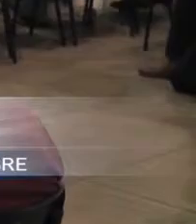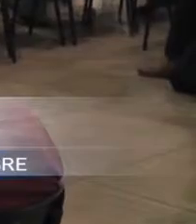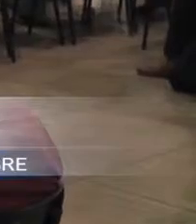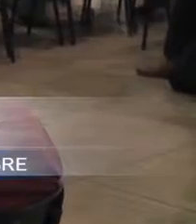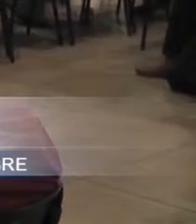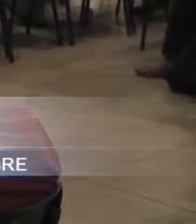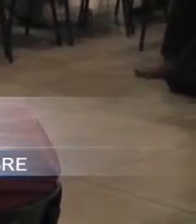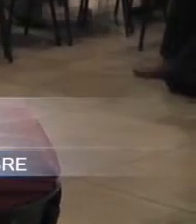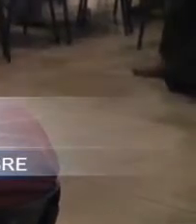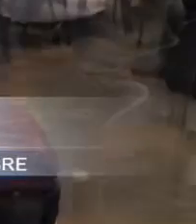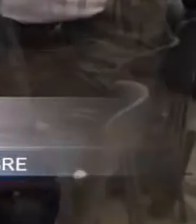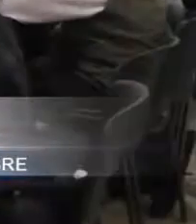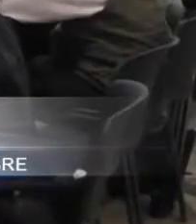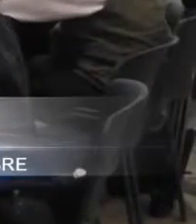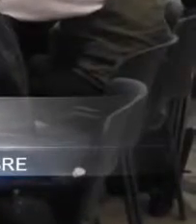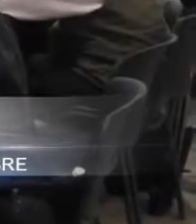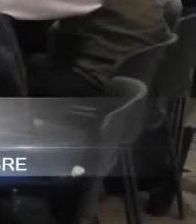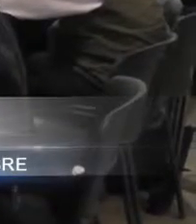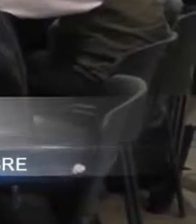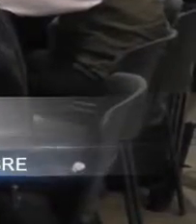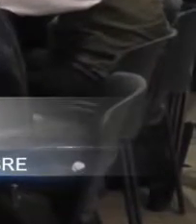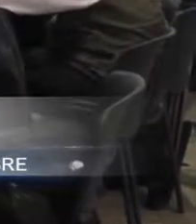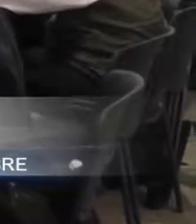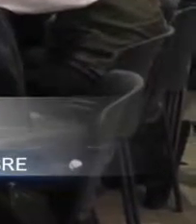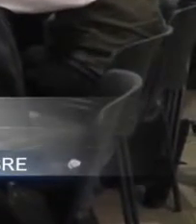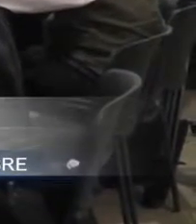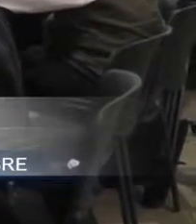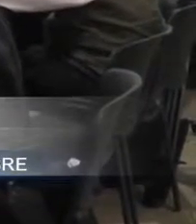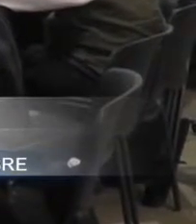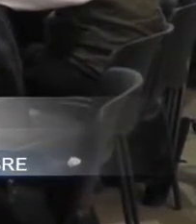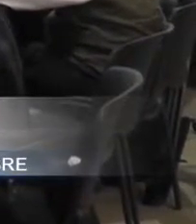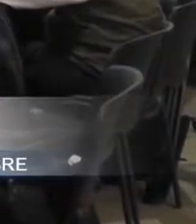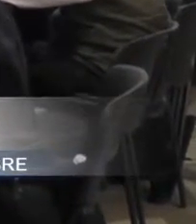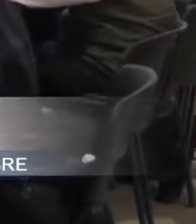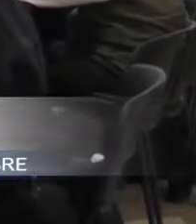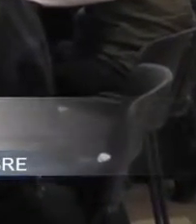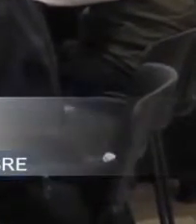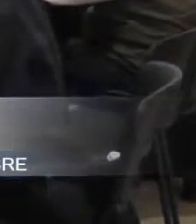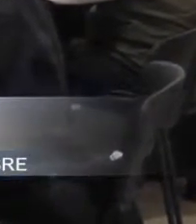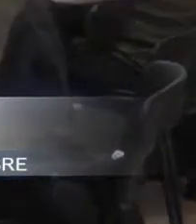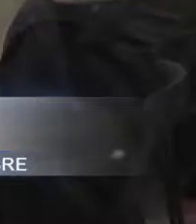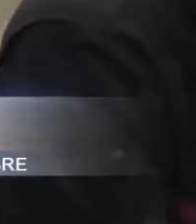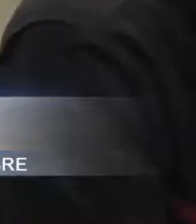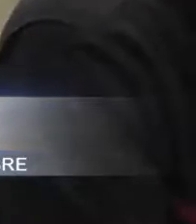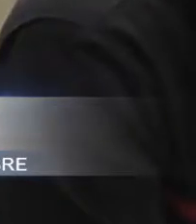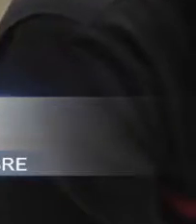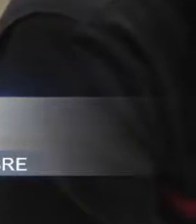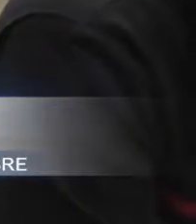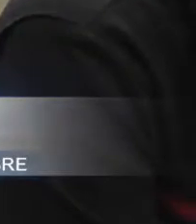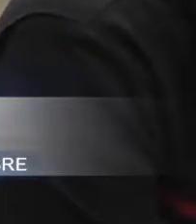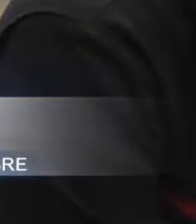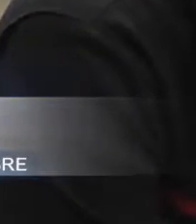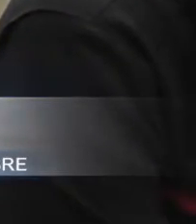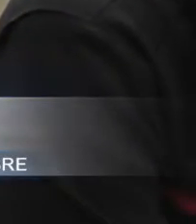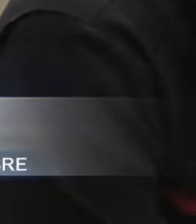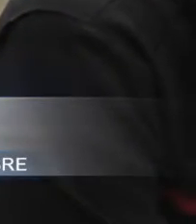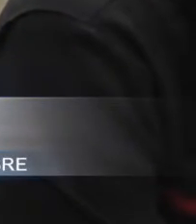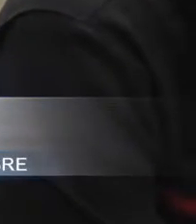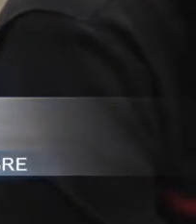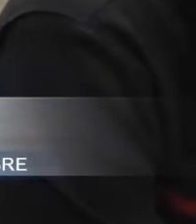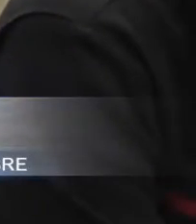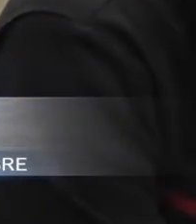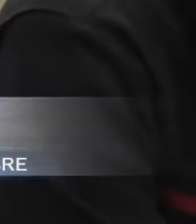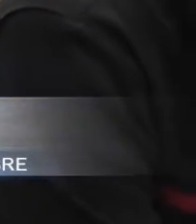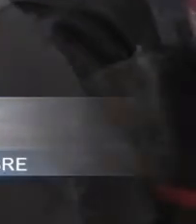debate presidencial que se realizó en el Gran Museo del Mundo Maya en Mérida, Yucatán. De acuerdo con la empresa especializada en el tema, el último